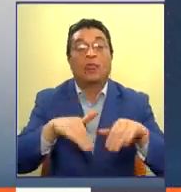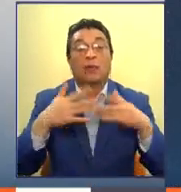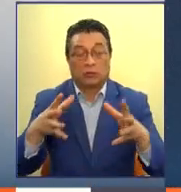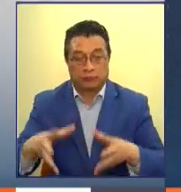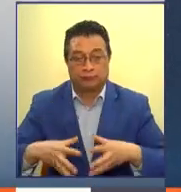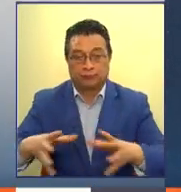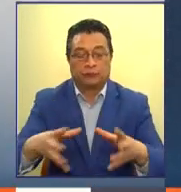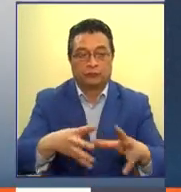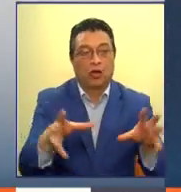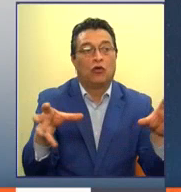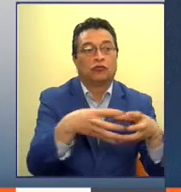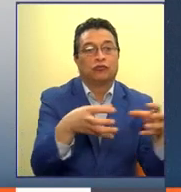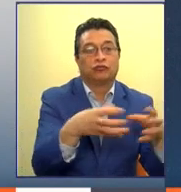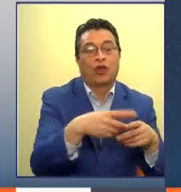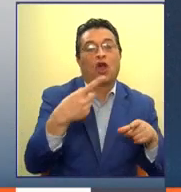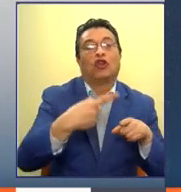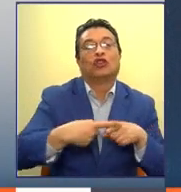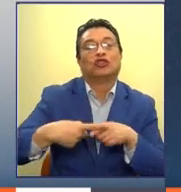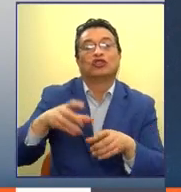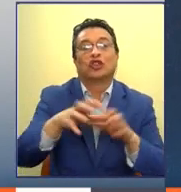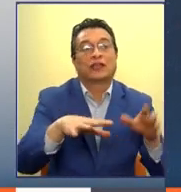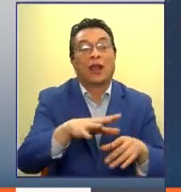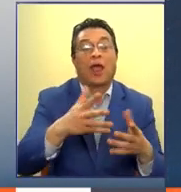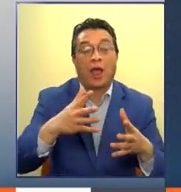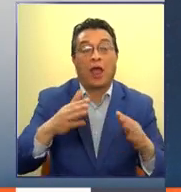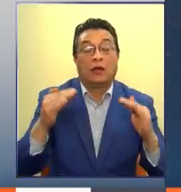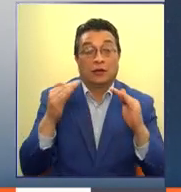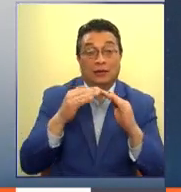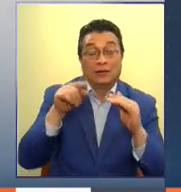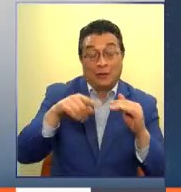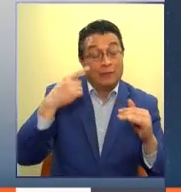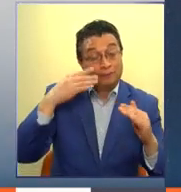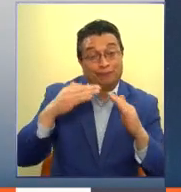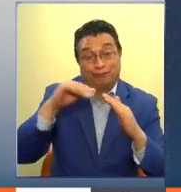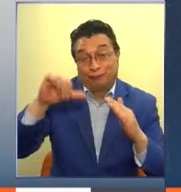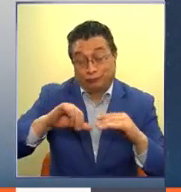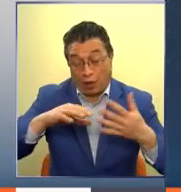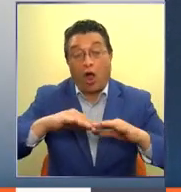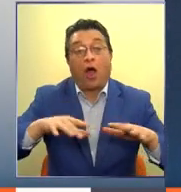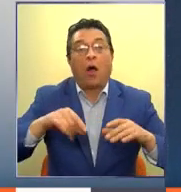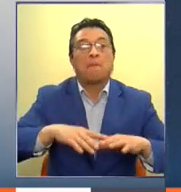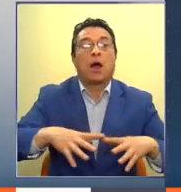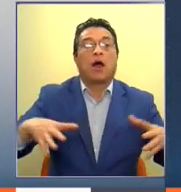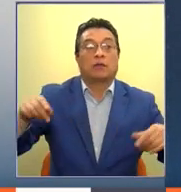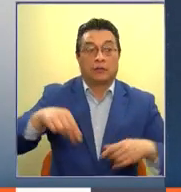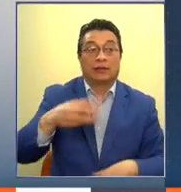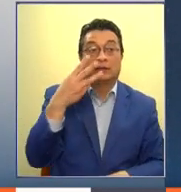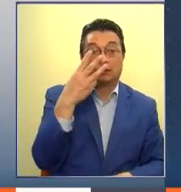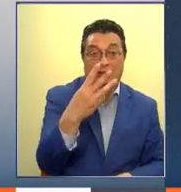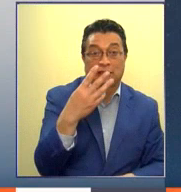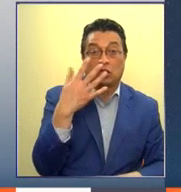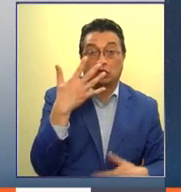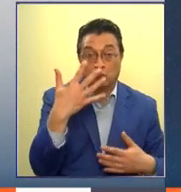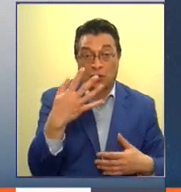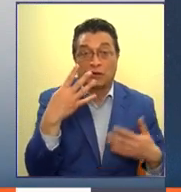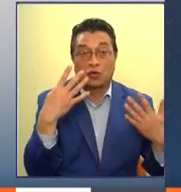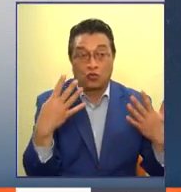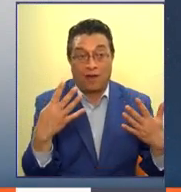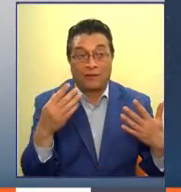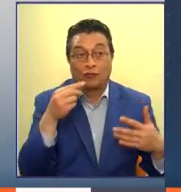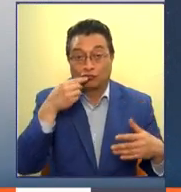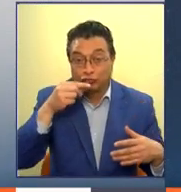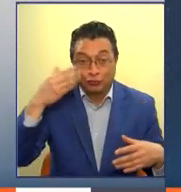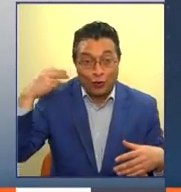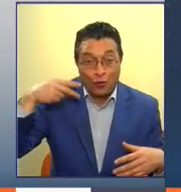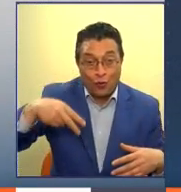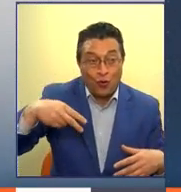a organizaciones sociales que por la pandemia han aumentado. A fines de junio ya sumaban 359, beneficiando a